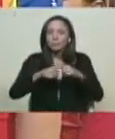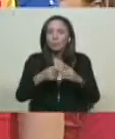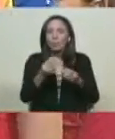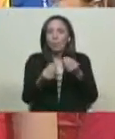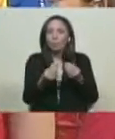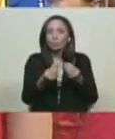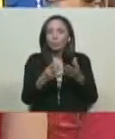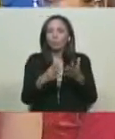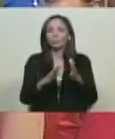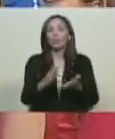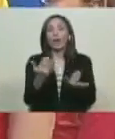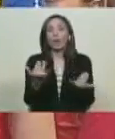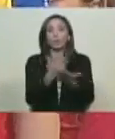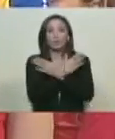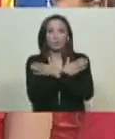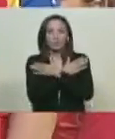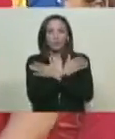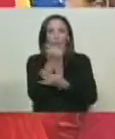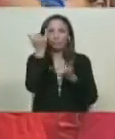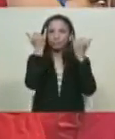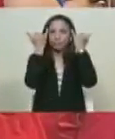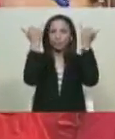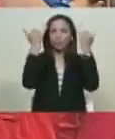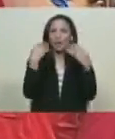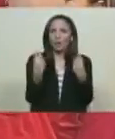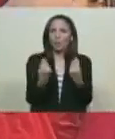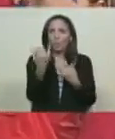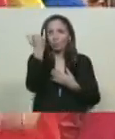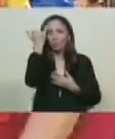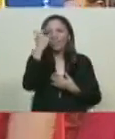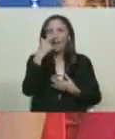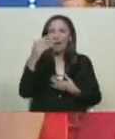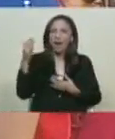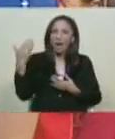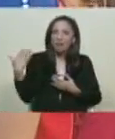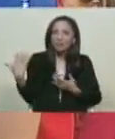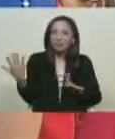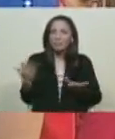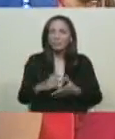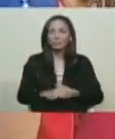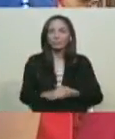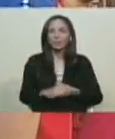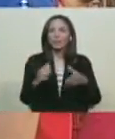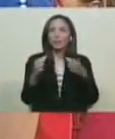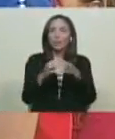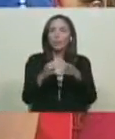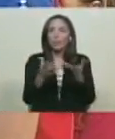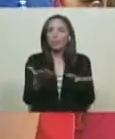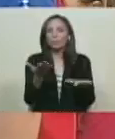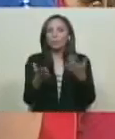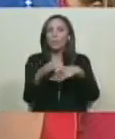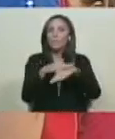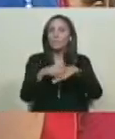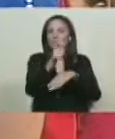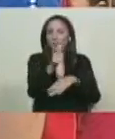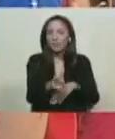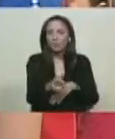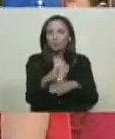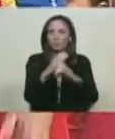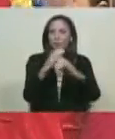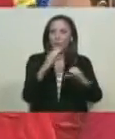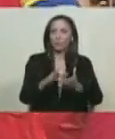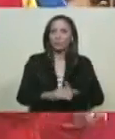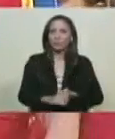Y felicitamos la iniciativa que tuvo usted a través del órgano superior de transporte y nuestro ministro Carlos Osorio con